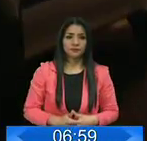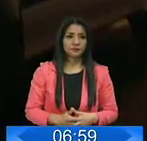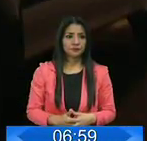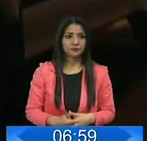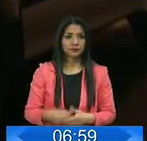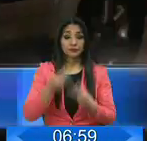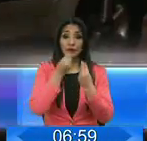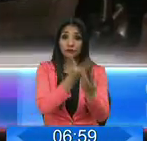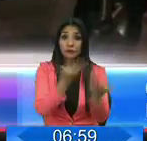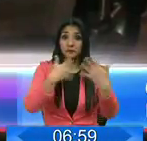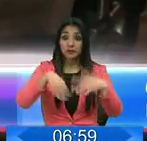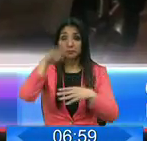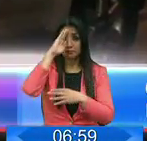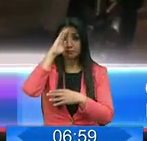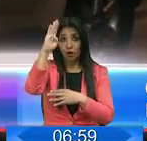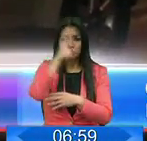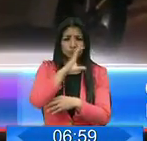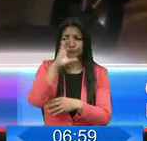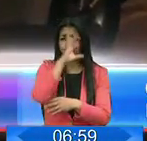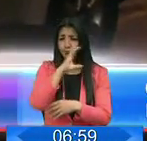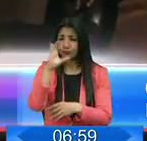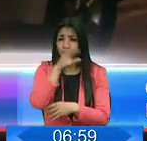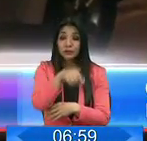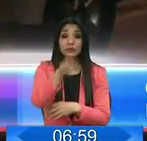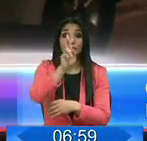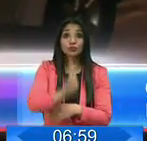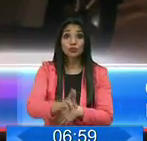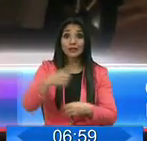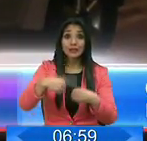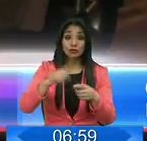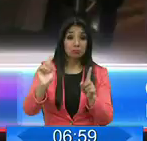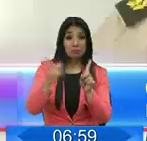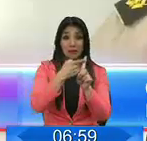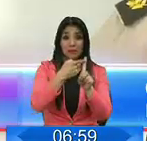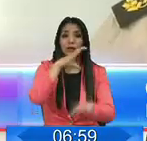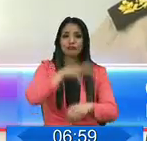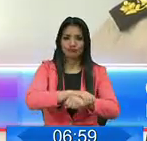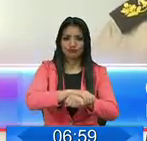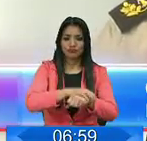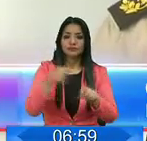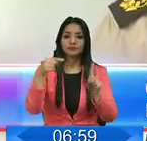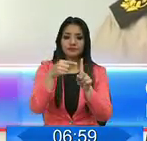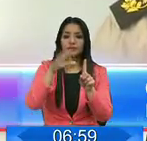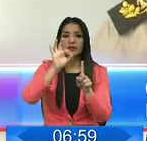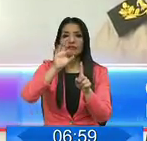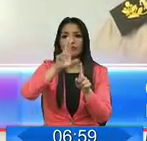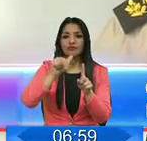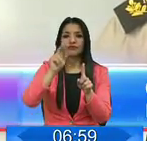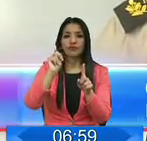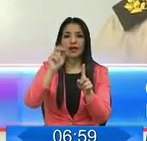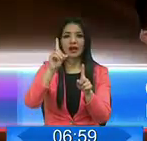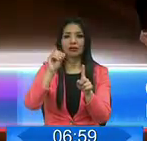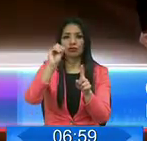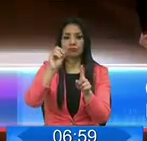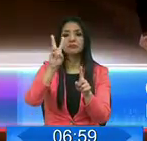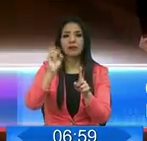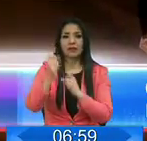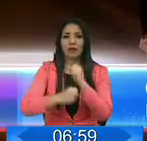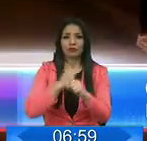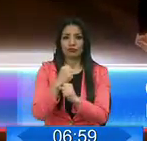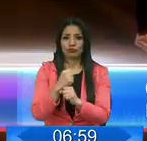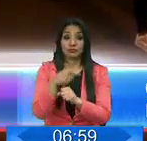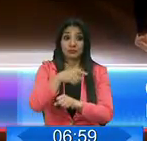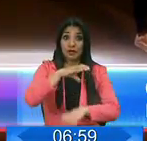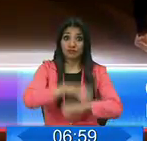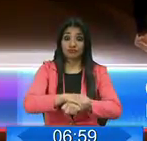hecho a la policía, estos lograron ubicar en el sur de Quito al primer sospechoso. Fernando N., de 20 años. Con esta persona detenida y al